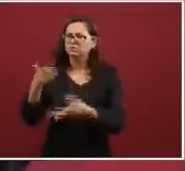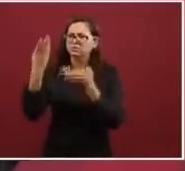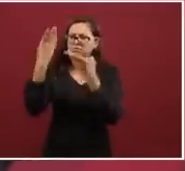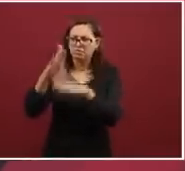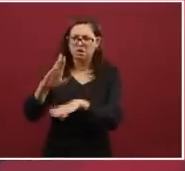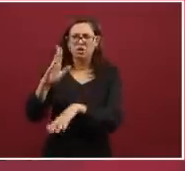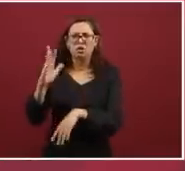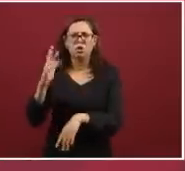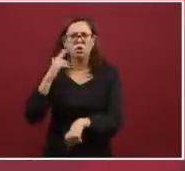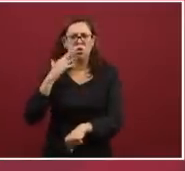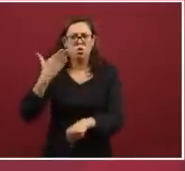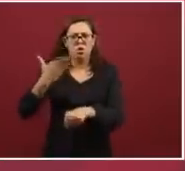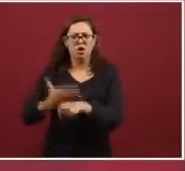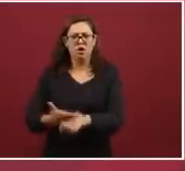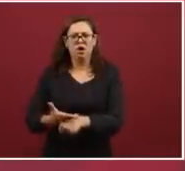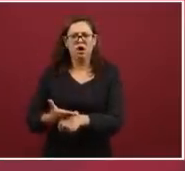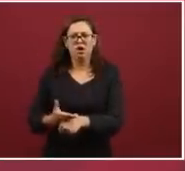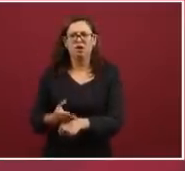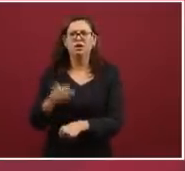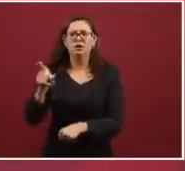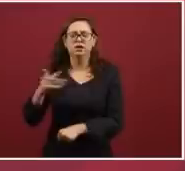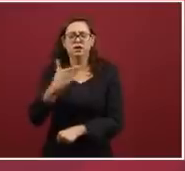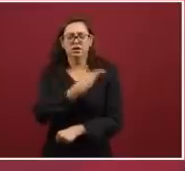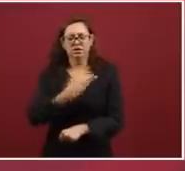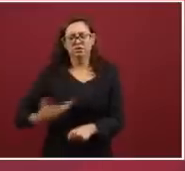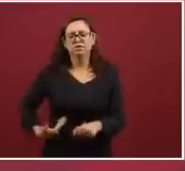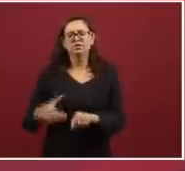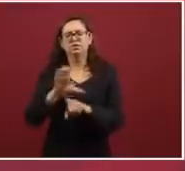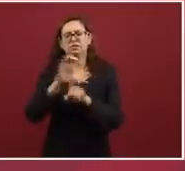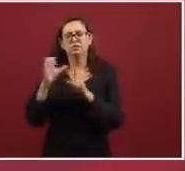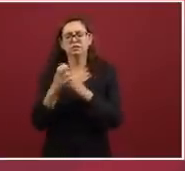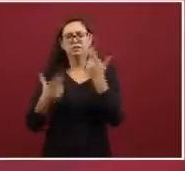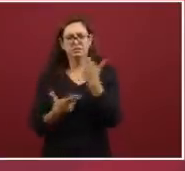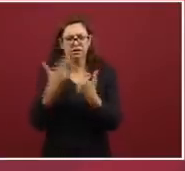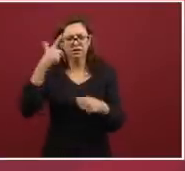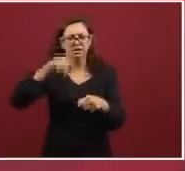el presidente de la Comisión Nacional Bancaria, para